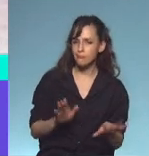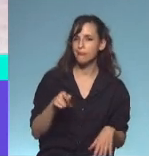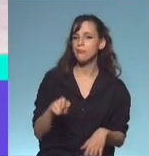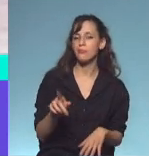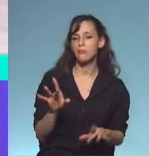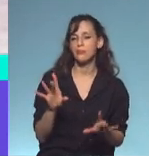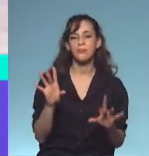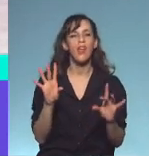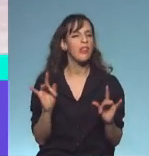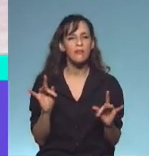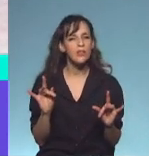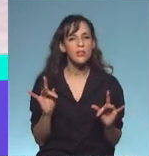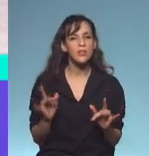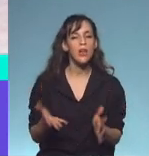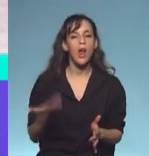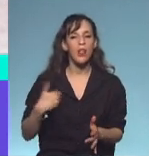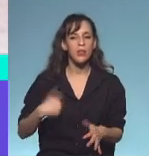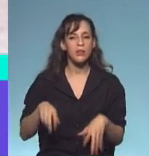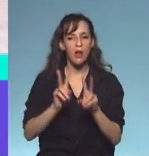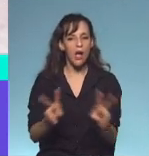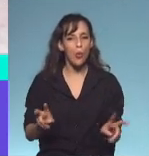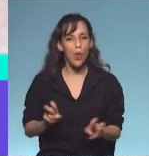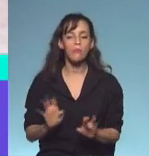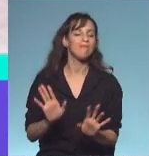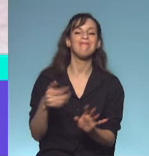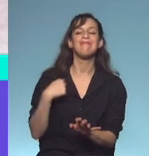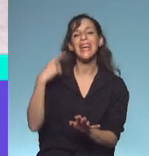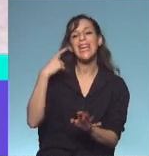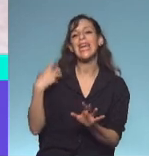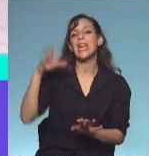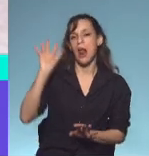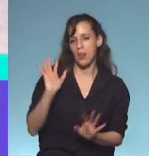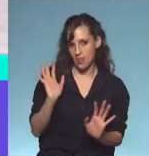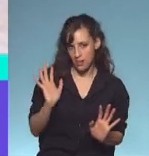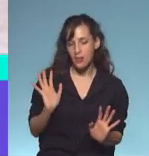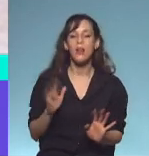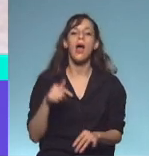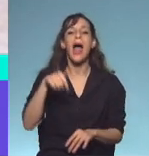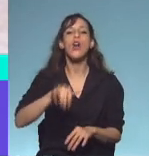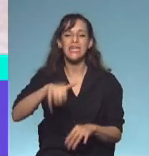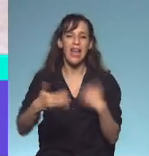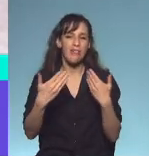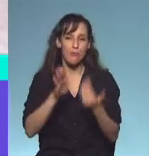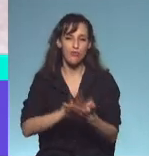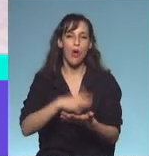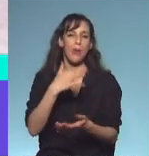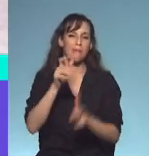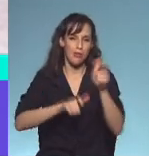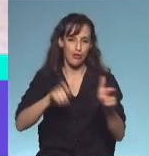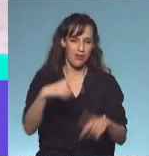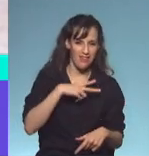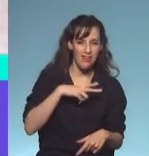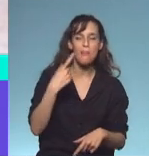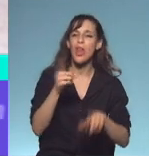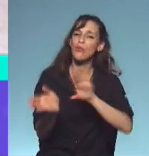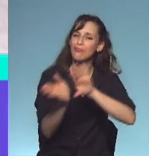Es muy difícil recaudar en la República Argentina, digo, en general, en este caso hablamos del aporte extraordinario de las grandes fortunas, pero sabemos de los índices